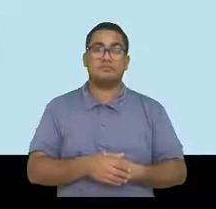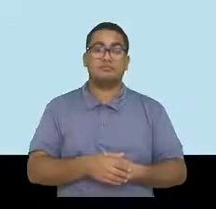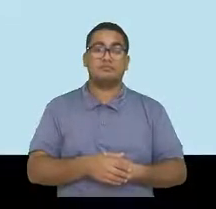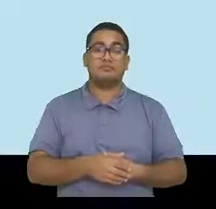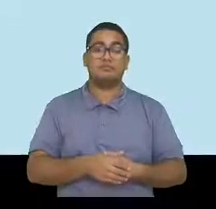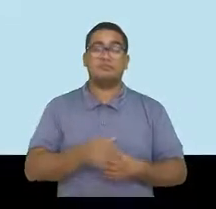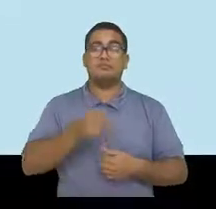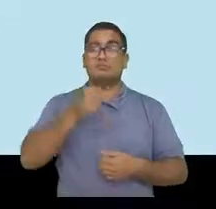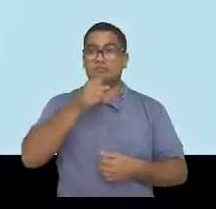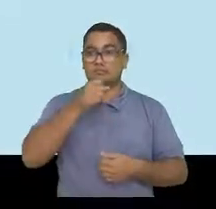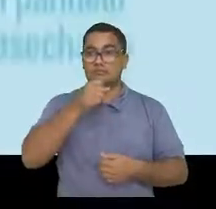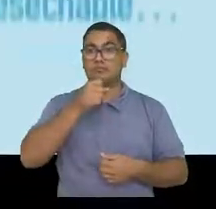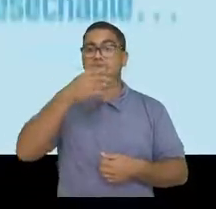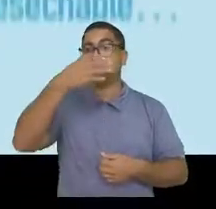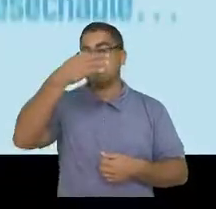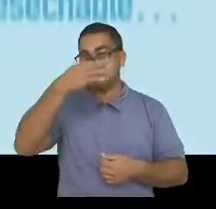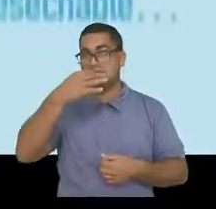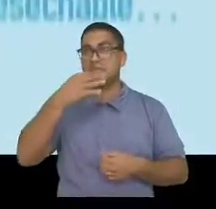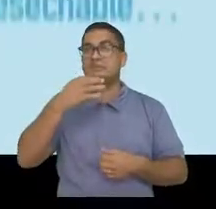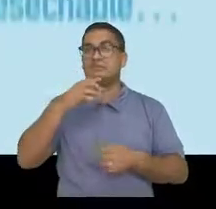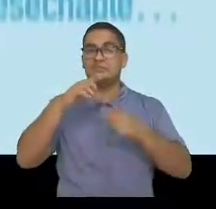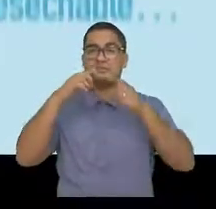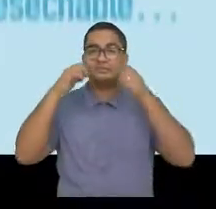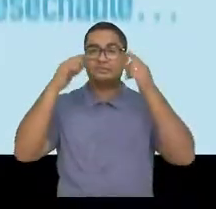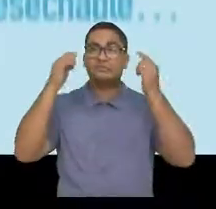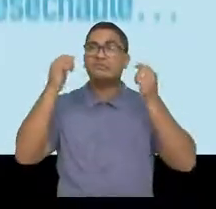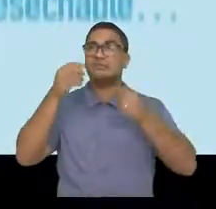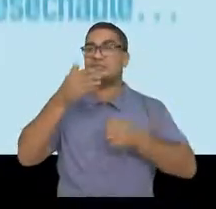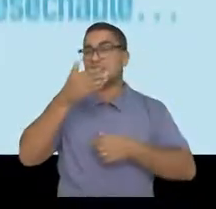Al toser o estornudar, cubrir.